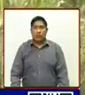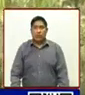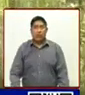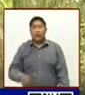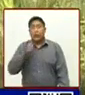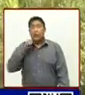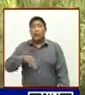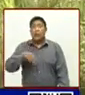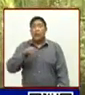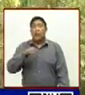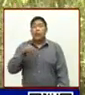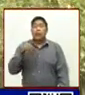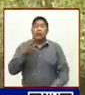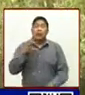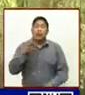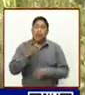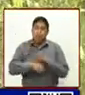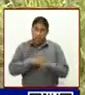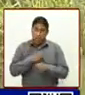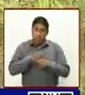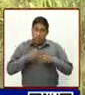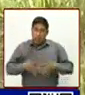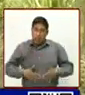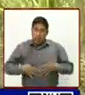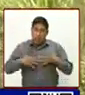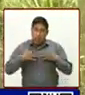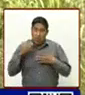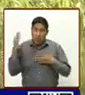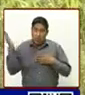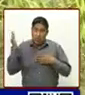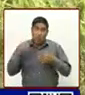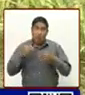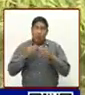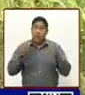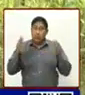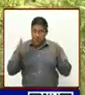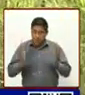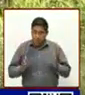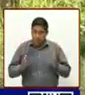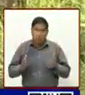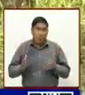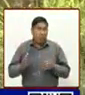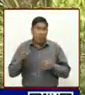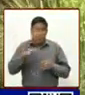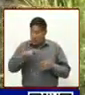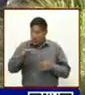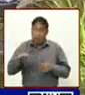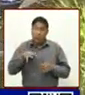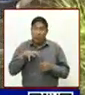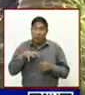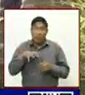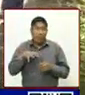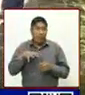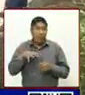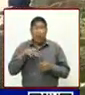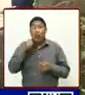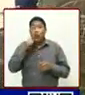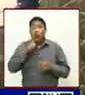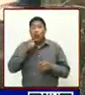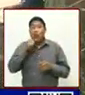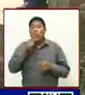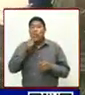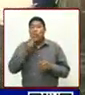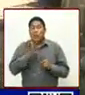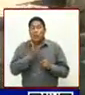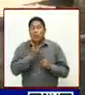La pequeña Zuraima, de 7 años, vivía justamente en este lugar. Es desde este punto que la mujer, quien